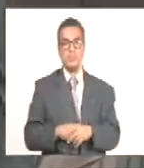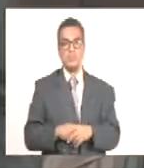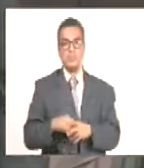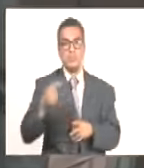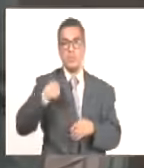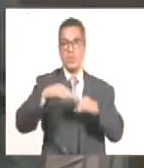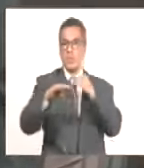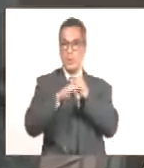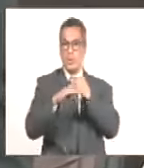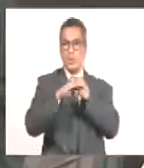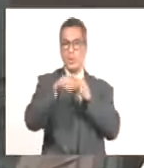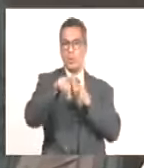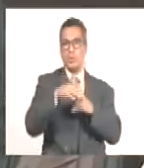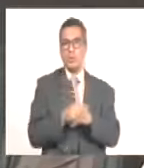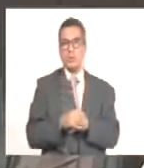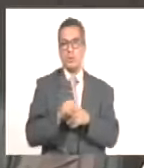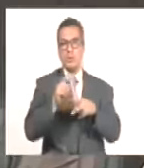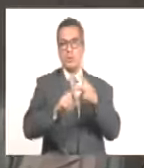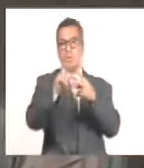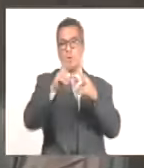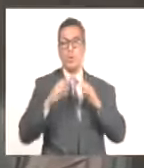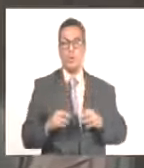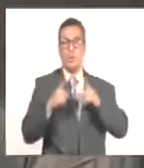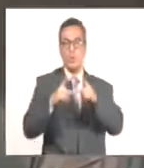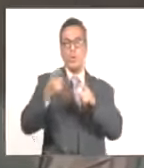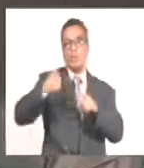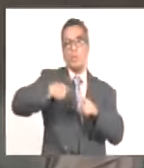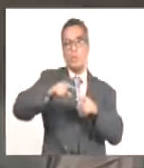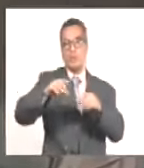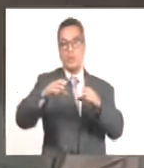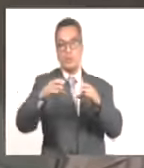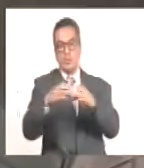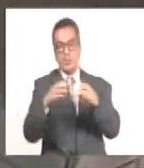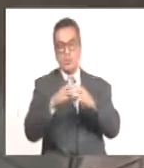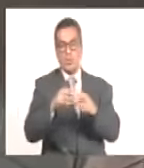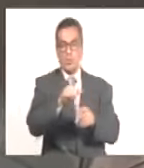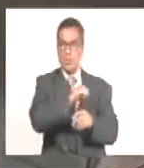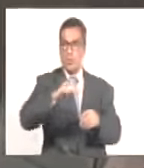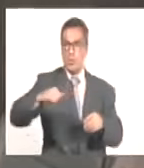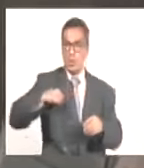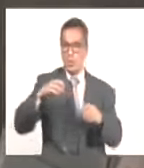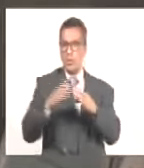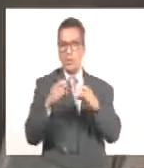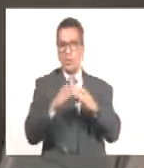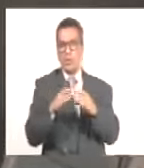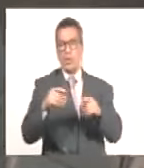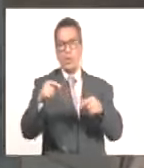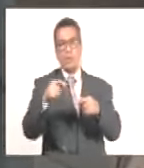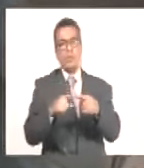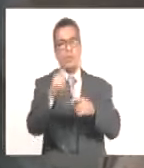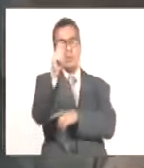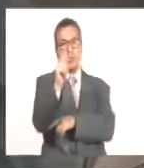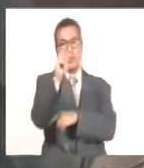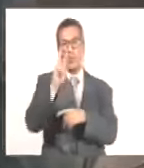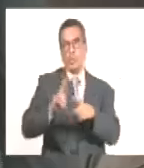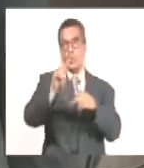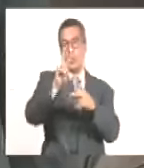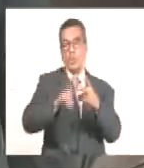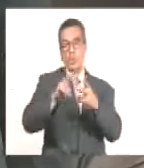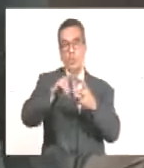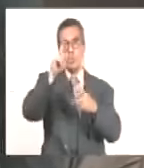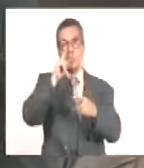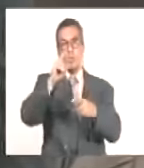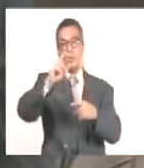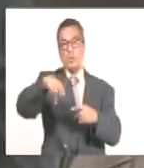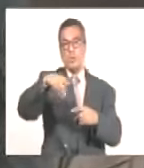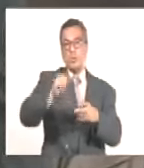Tuvimos igual manera en dos oportunidades de tener reunión en privado la delegación parlamentaria con los dos cardenales